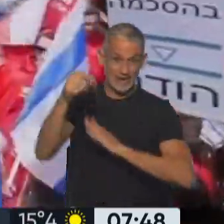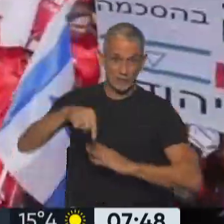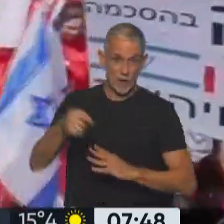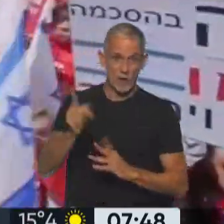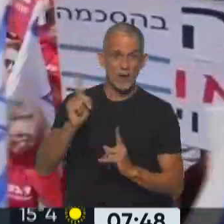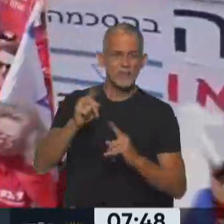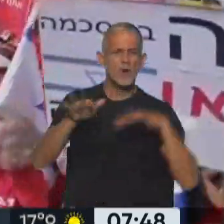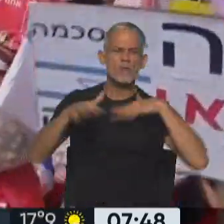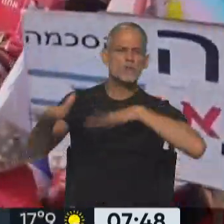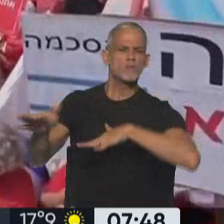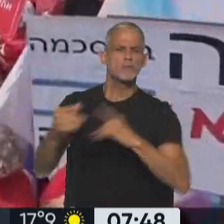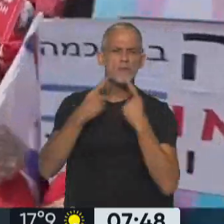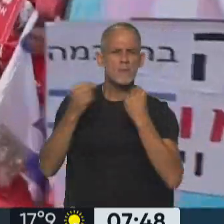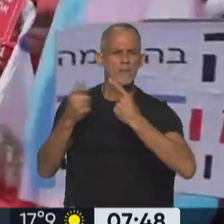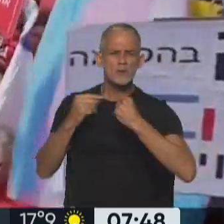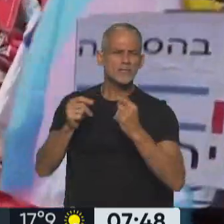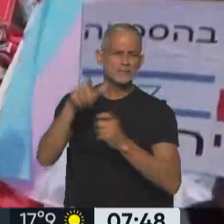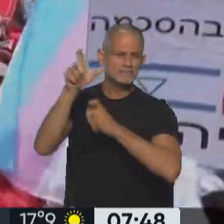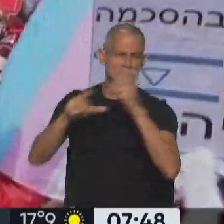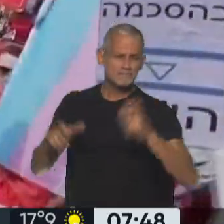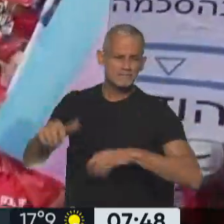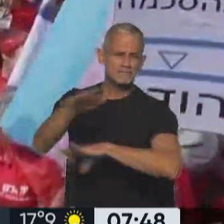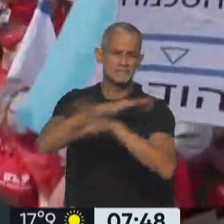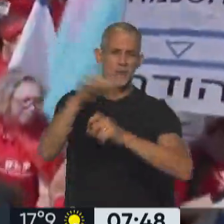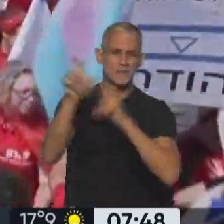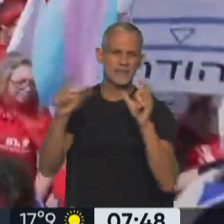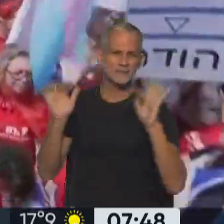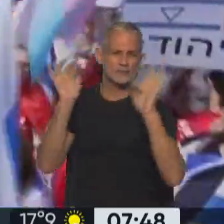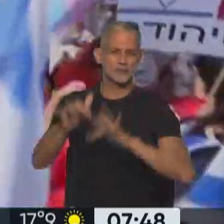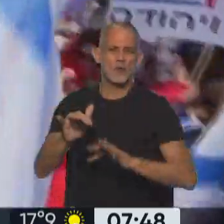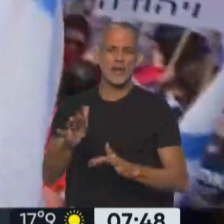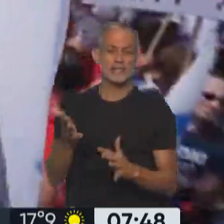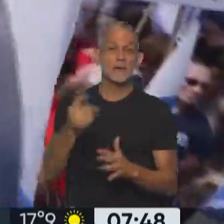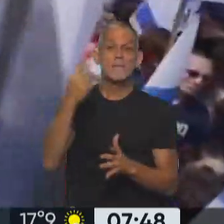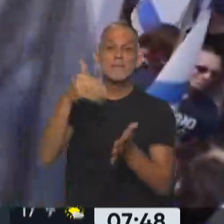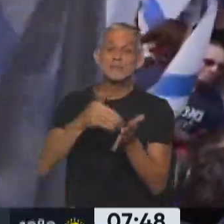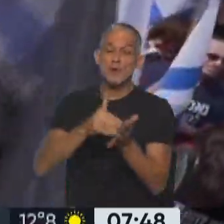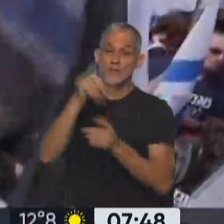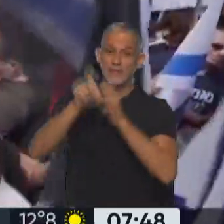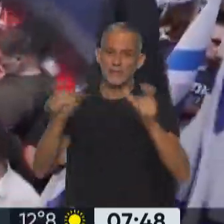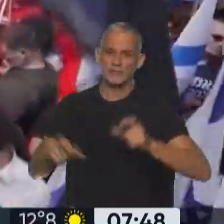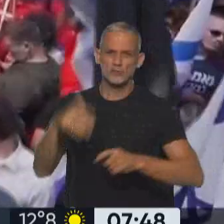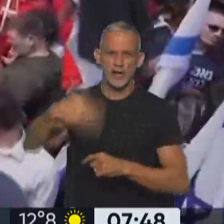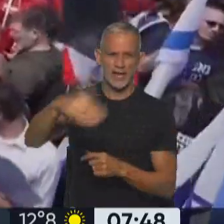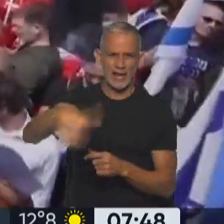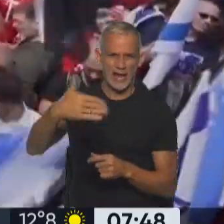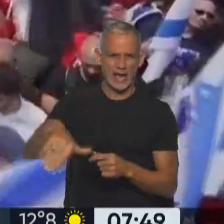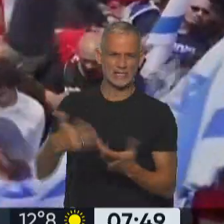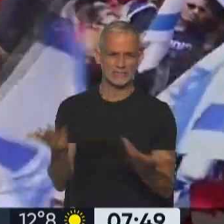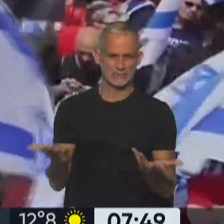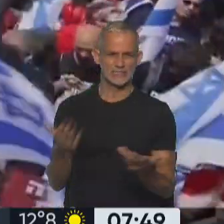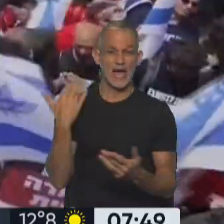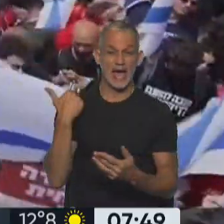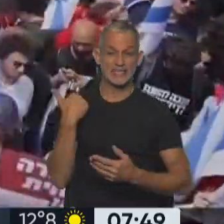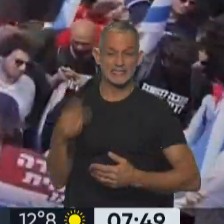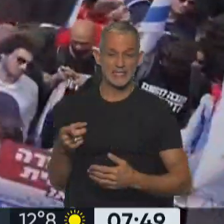las manifestaciones multitudinarias. Se acerca al millón de personas en las calles. Hablamos del día de